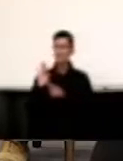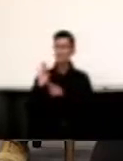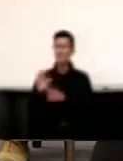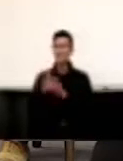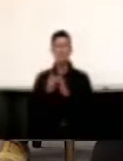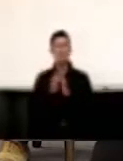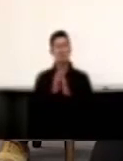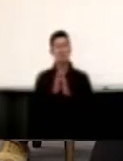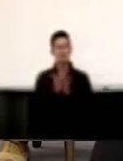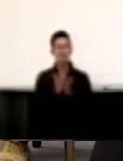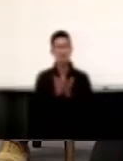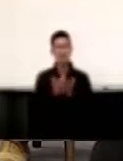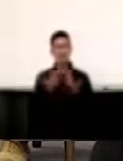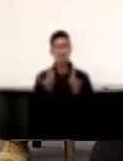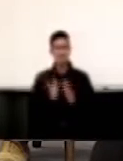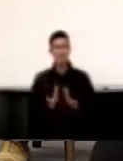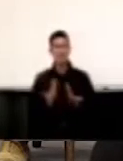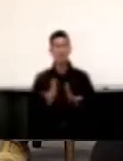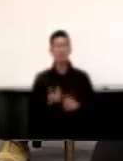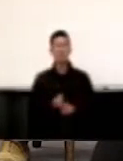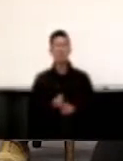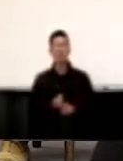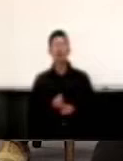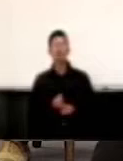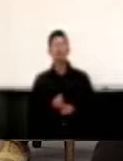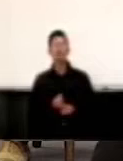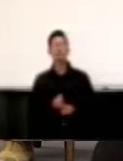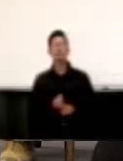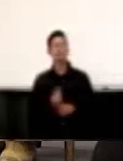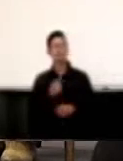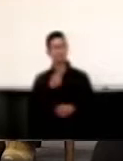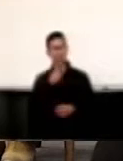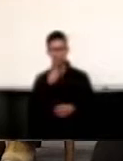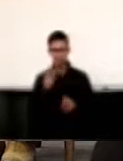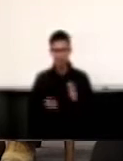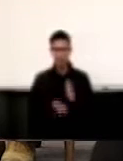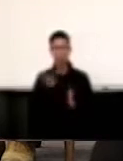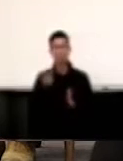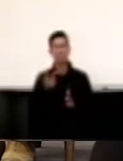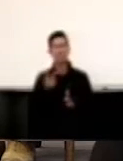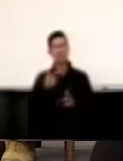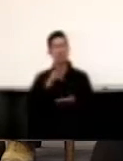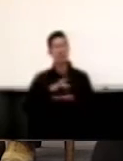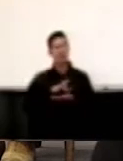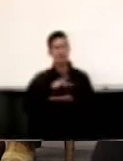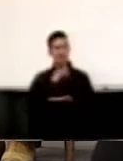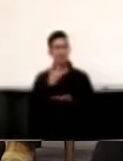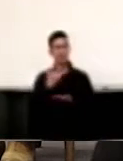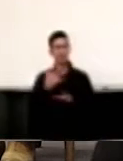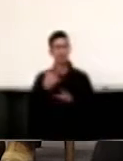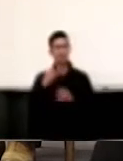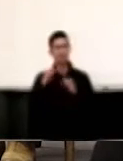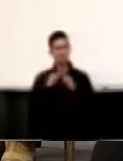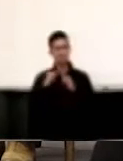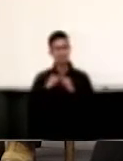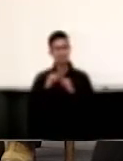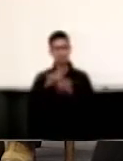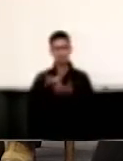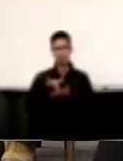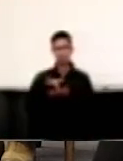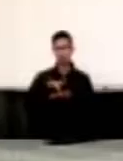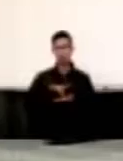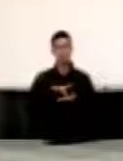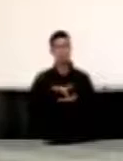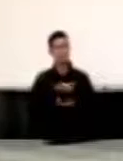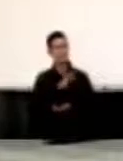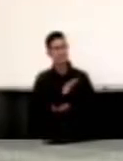y por mi parte reiterarles el agradecimiento a la institución por todo su apoyo y felicitarlos por la